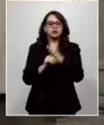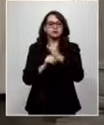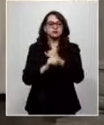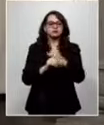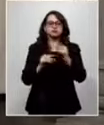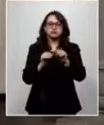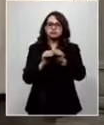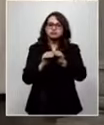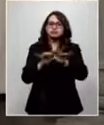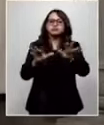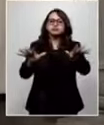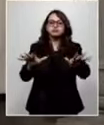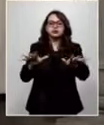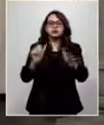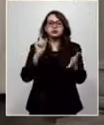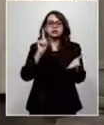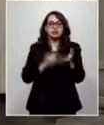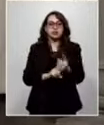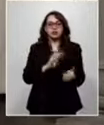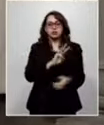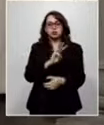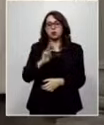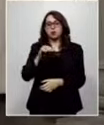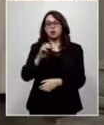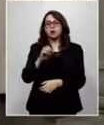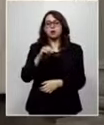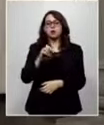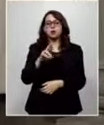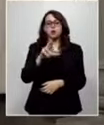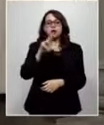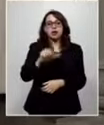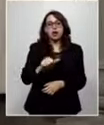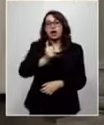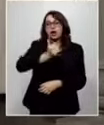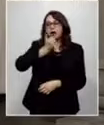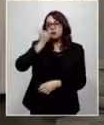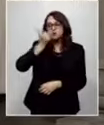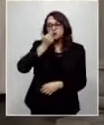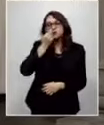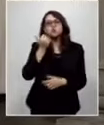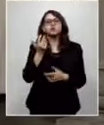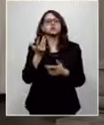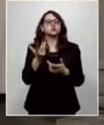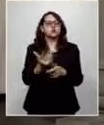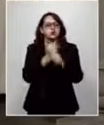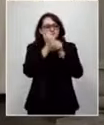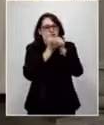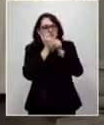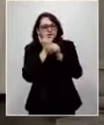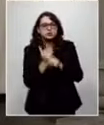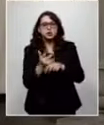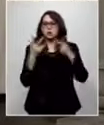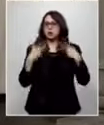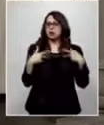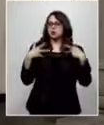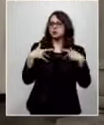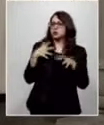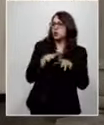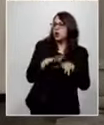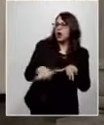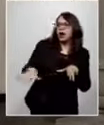en Memórica, no solo los jóvenes estudiantes, sino los investigadores y el público en general